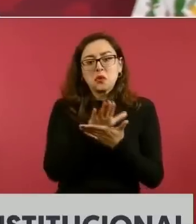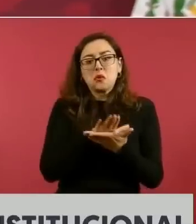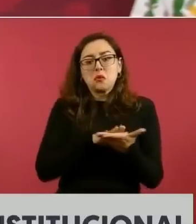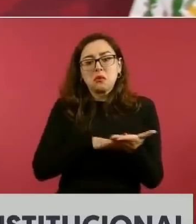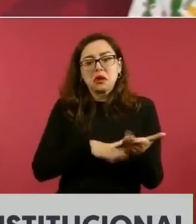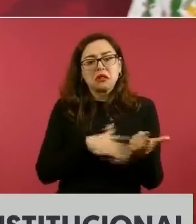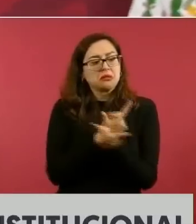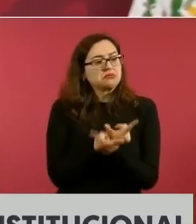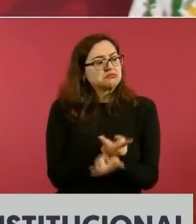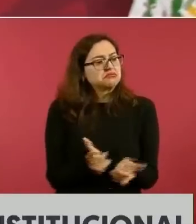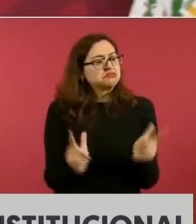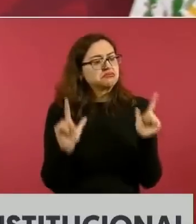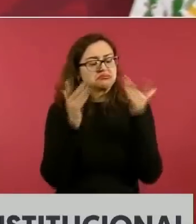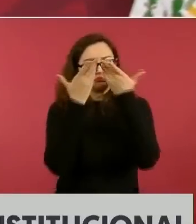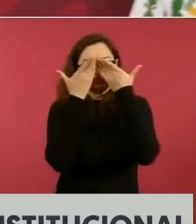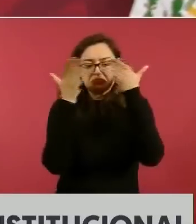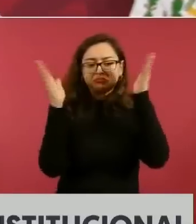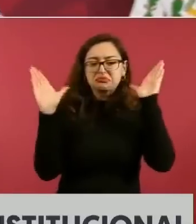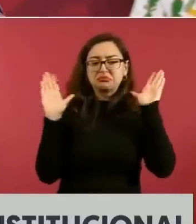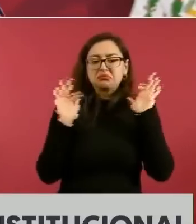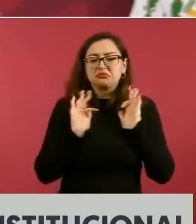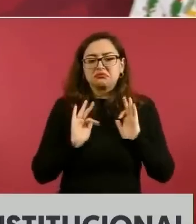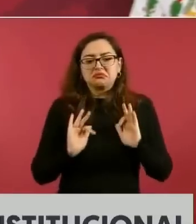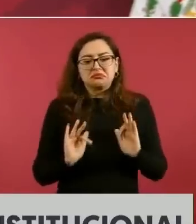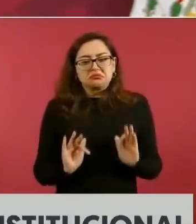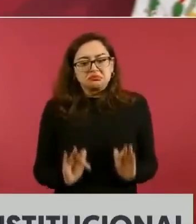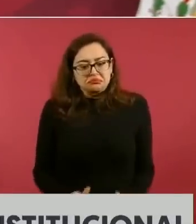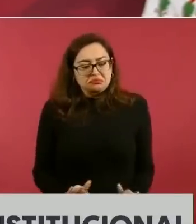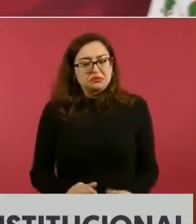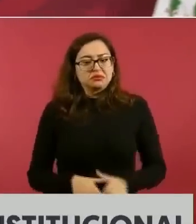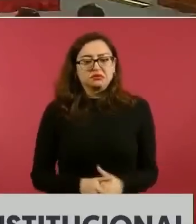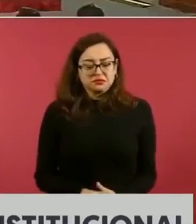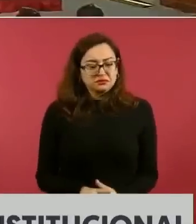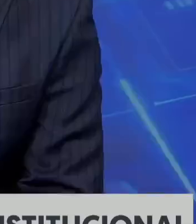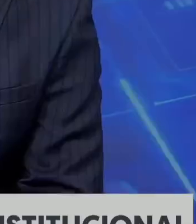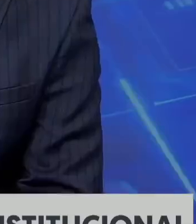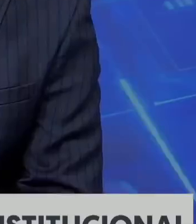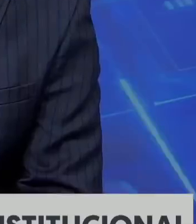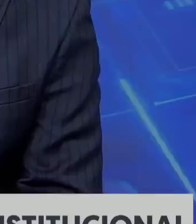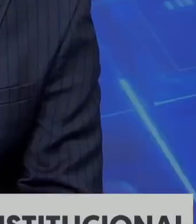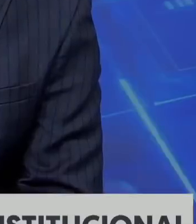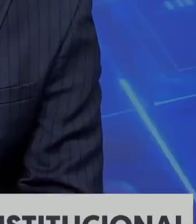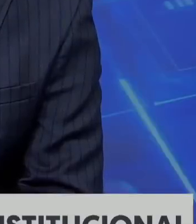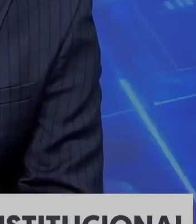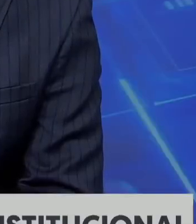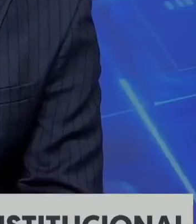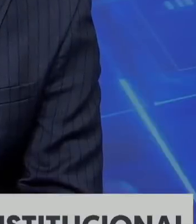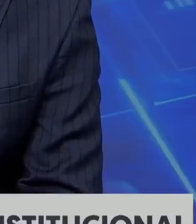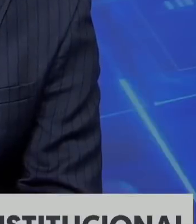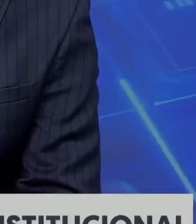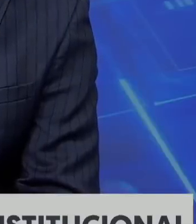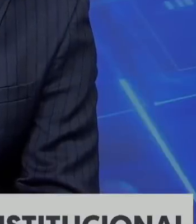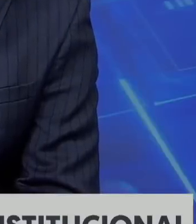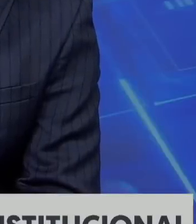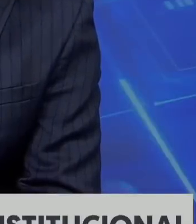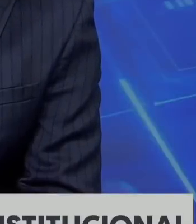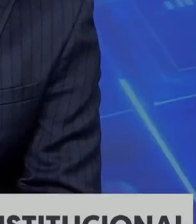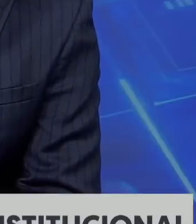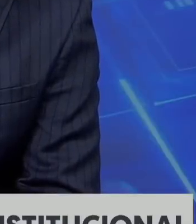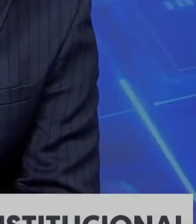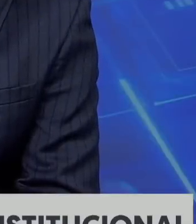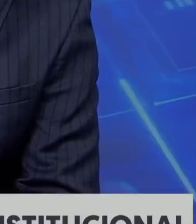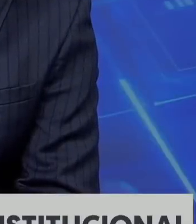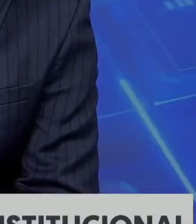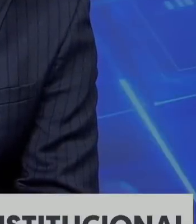simple y sencillamente no le importa. Oye, Kenia, ¿qué dices de o cómo te quedaste después de enterarte de que, pues,